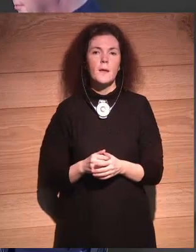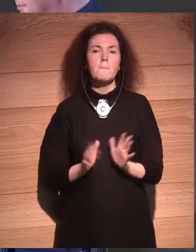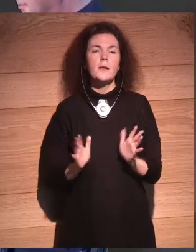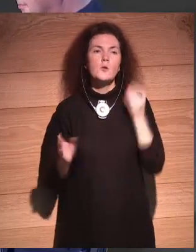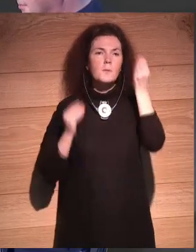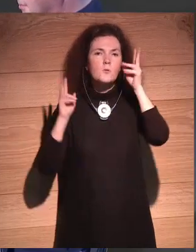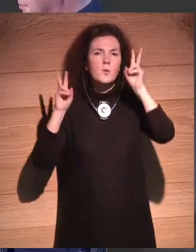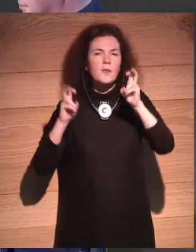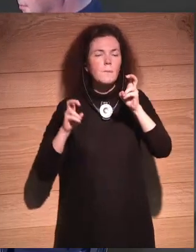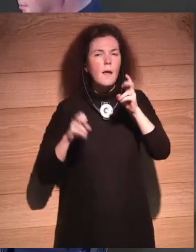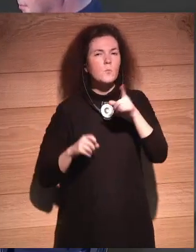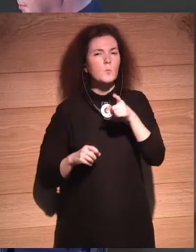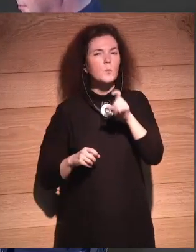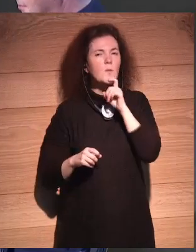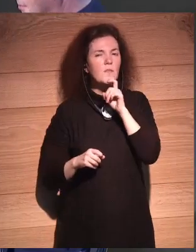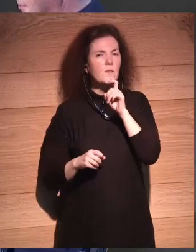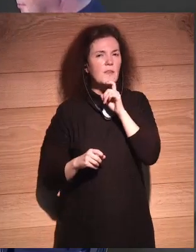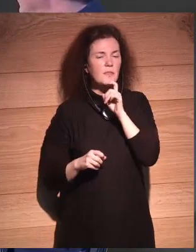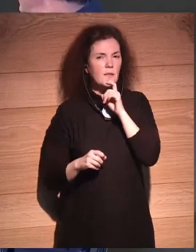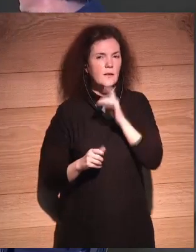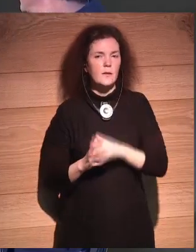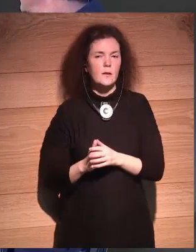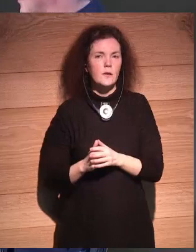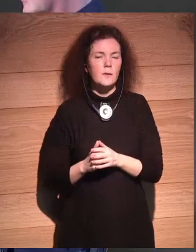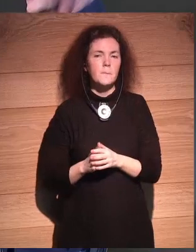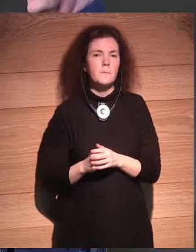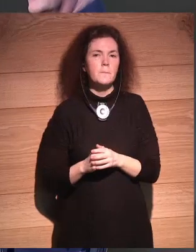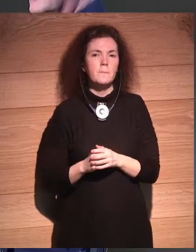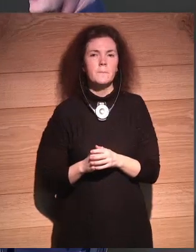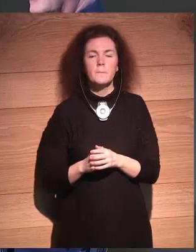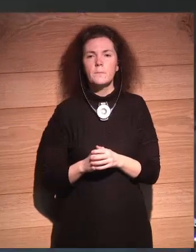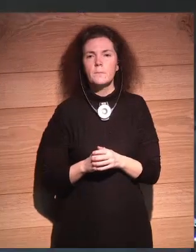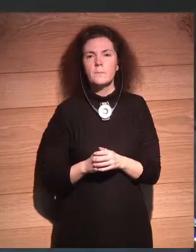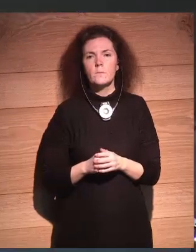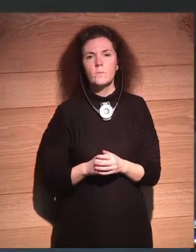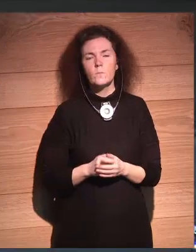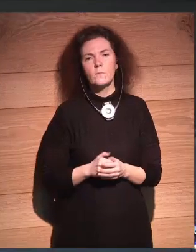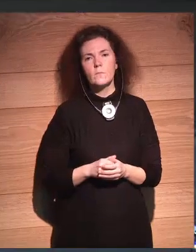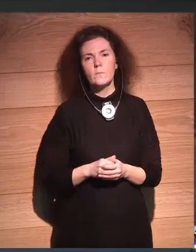Pero creo que es una cuestión muy difícil. Yo creo mucho más